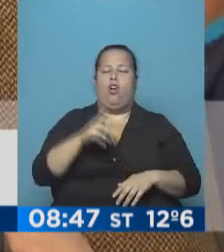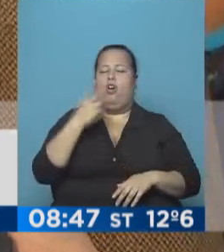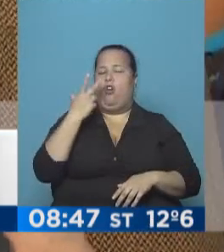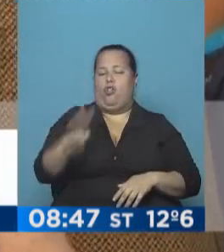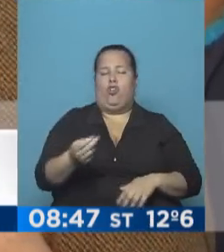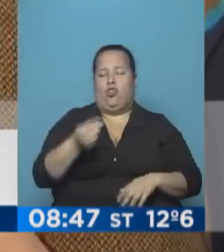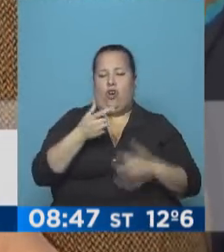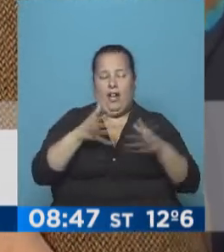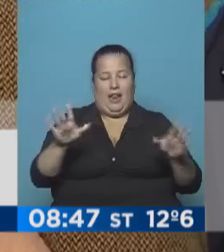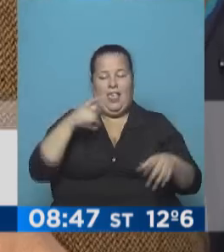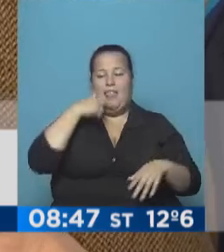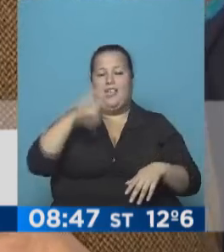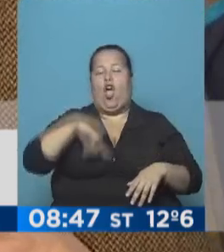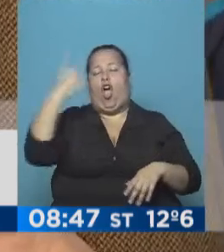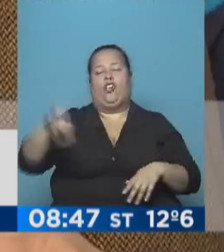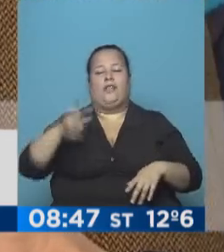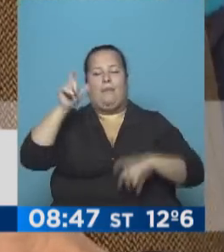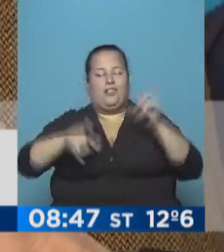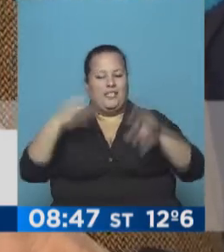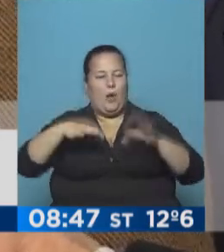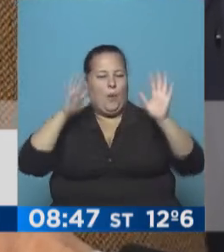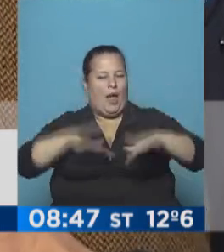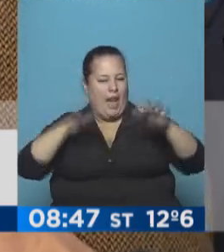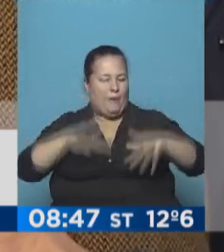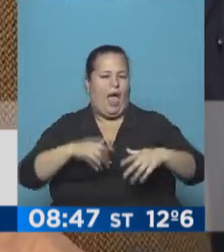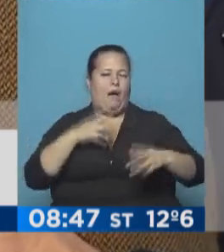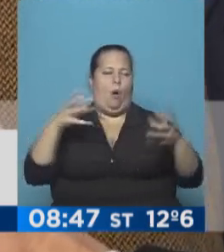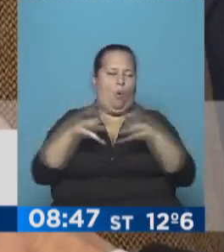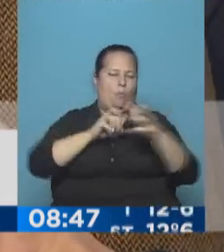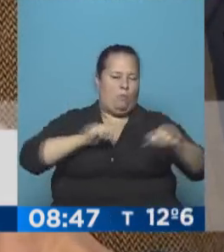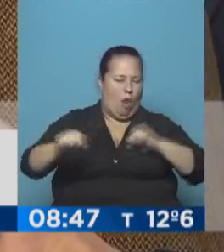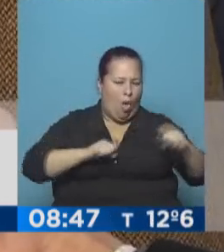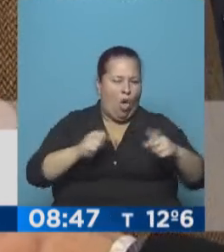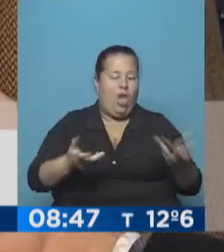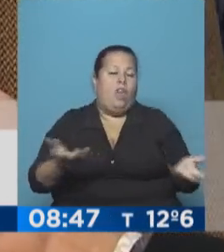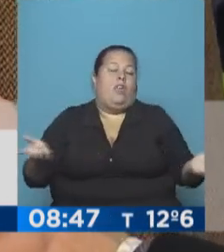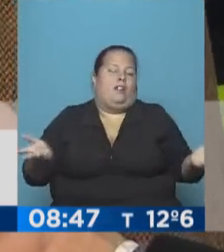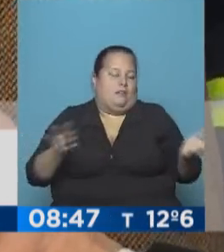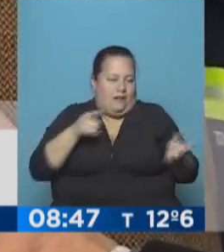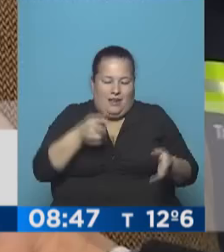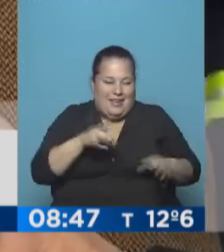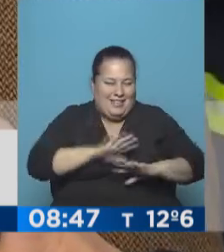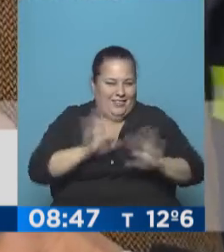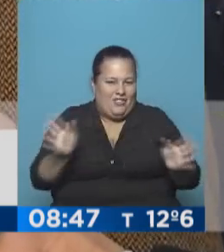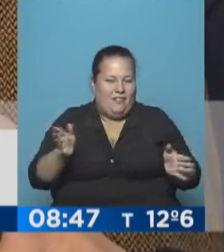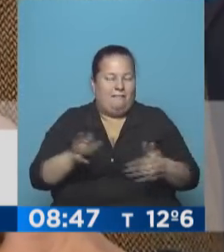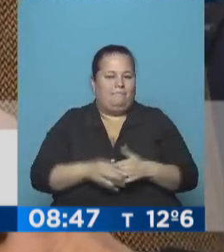la seguridad en terceros, en Barras Bravas, en Patota, bueno, entonces esto